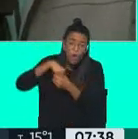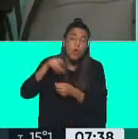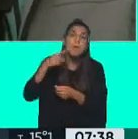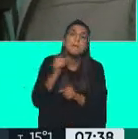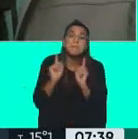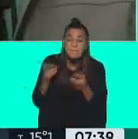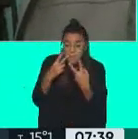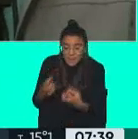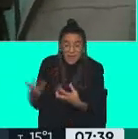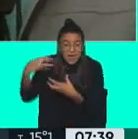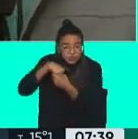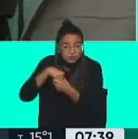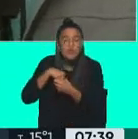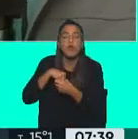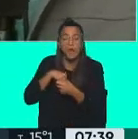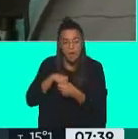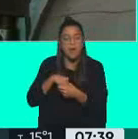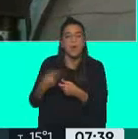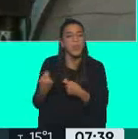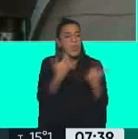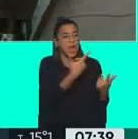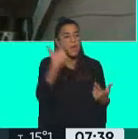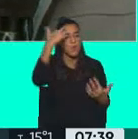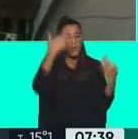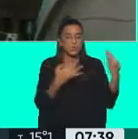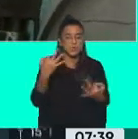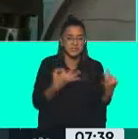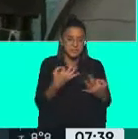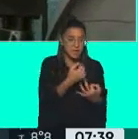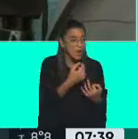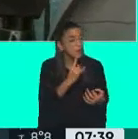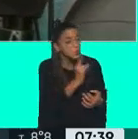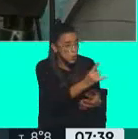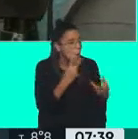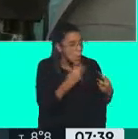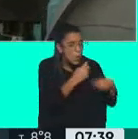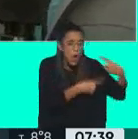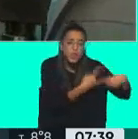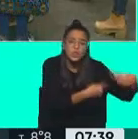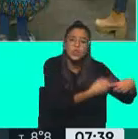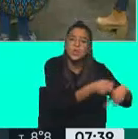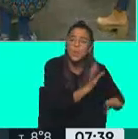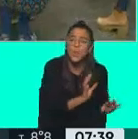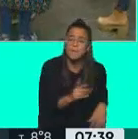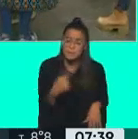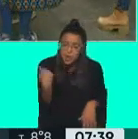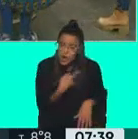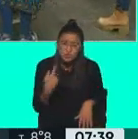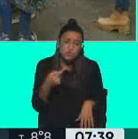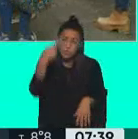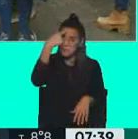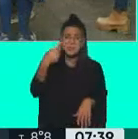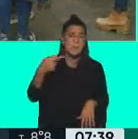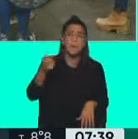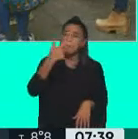su propia investigación y proveer a la justicia argentina, que sigue investigando lo que para nosotros fue una estafa de parte